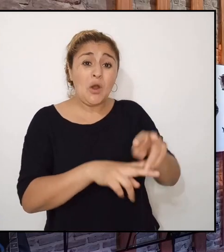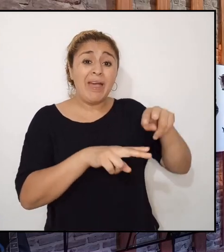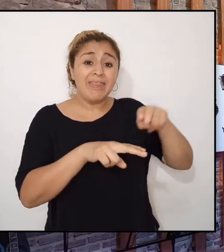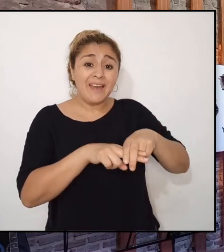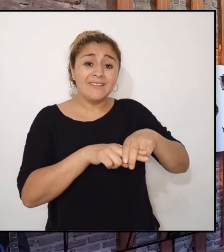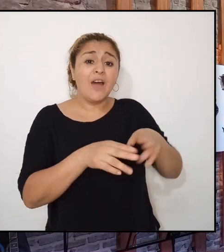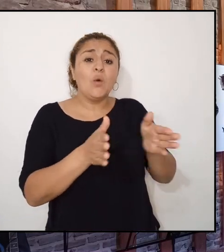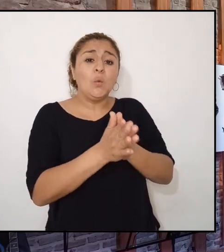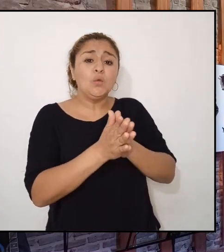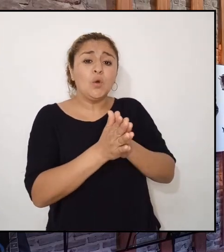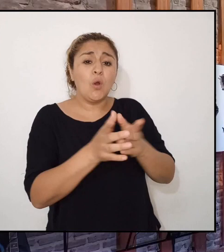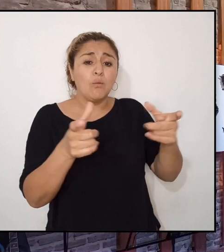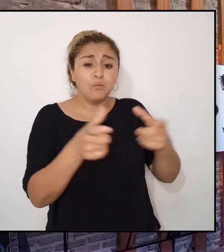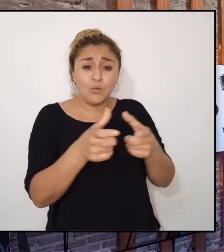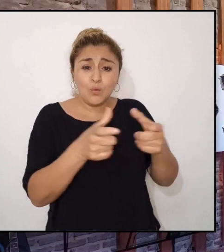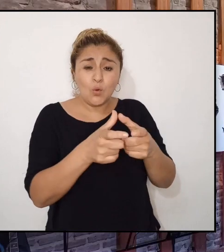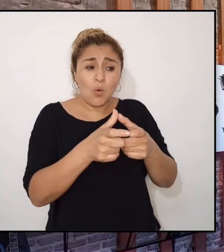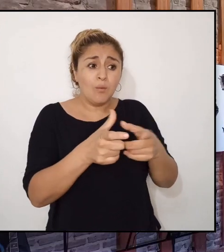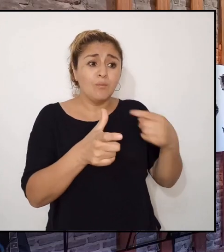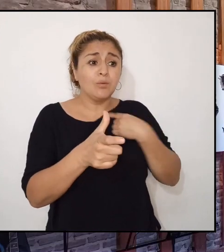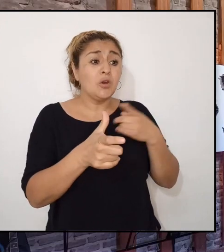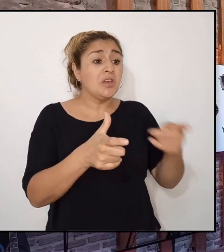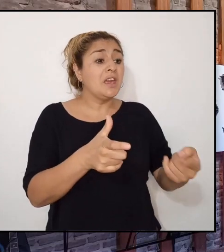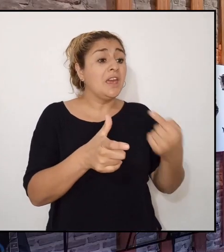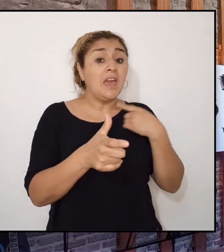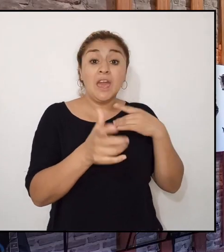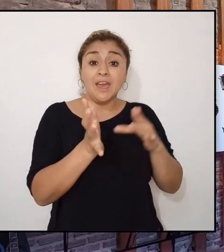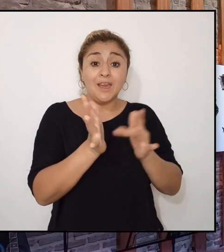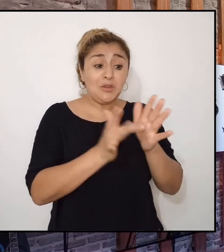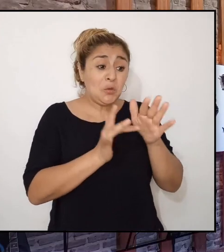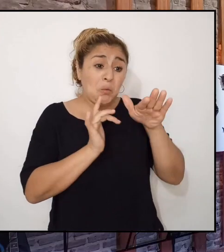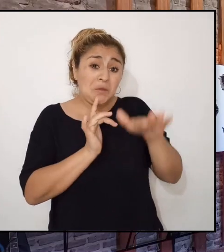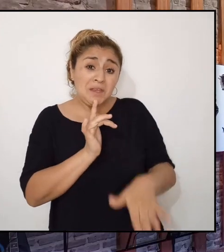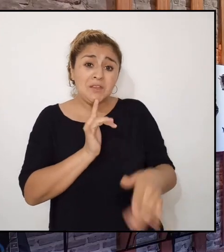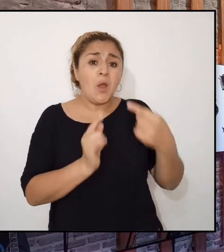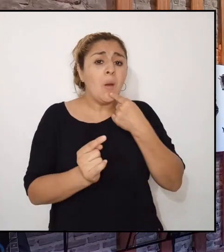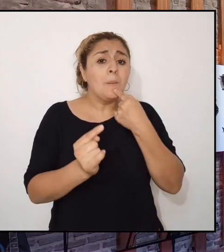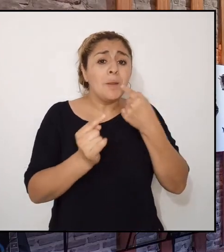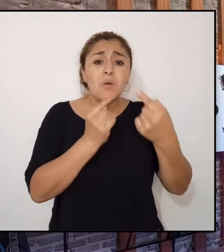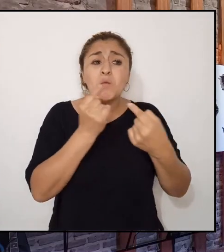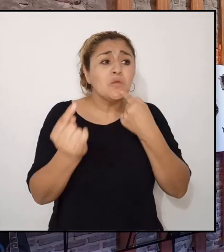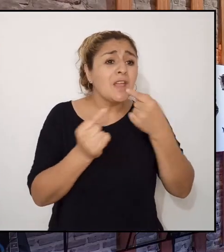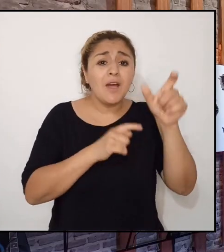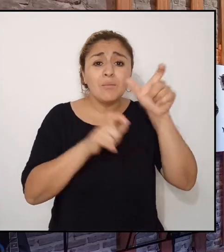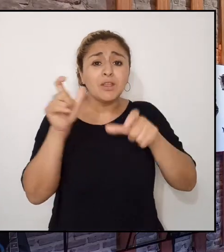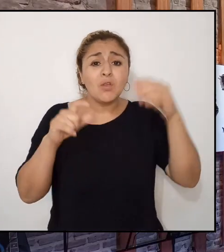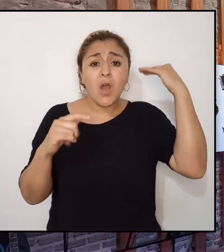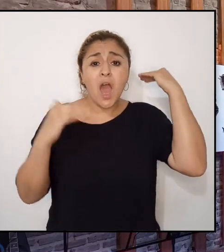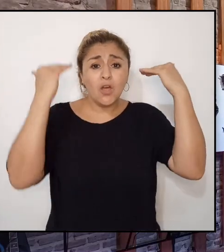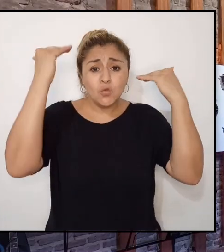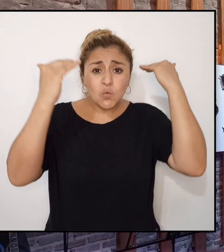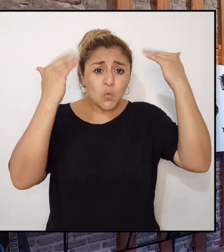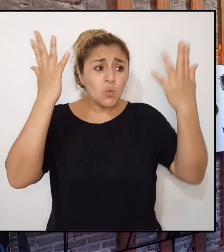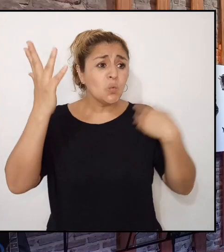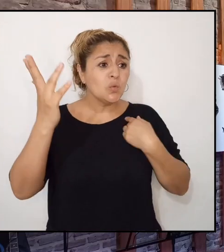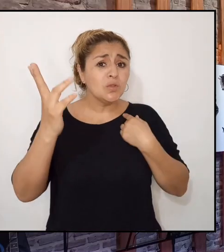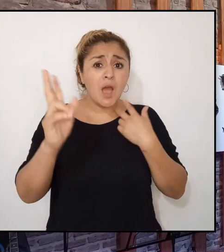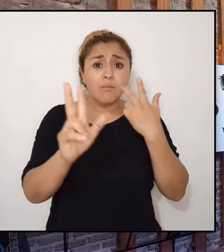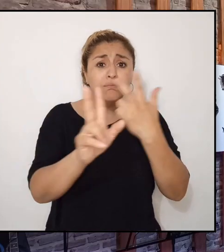le oían, se maravillaban de su inteligencia y de su respuesta. Cuando le vieron, se